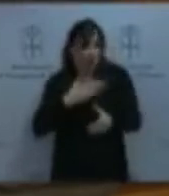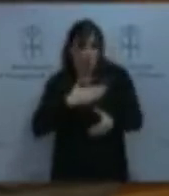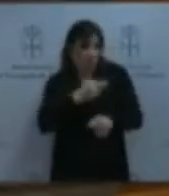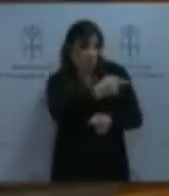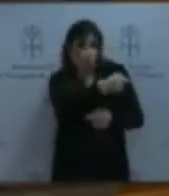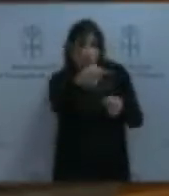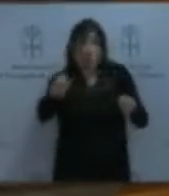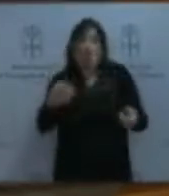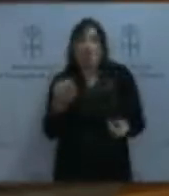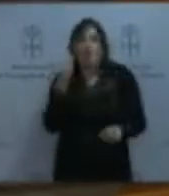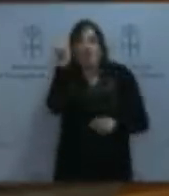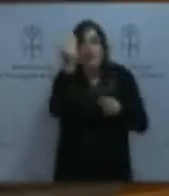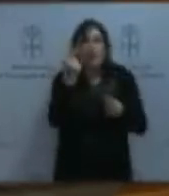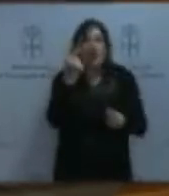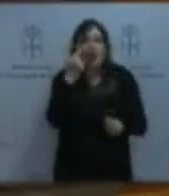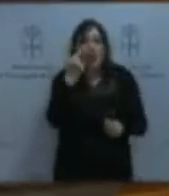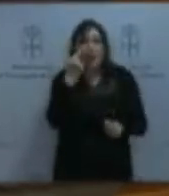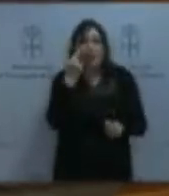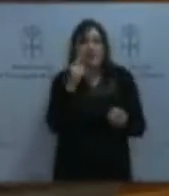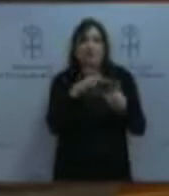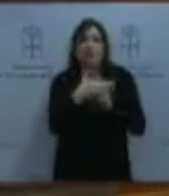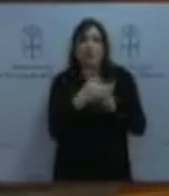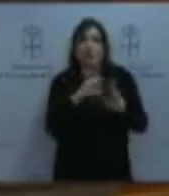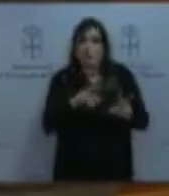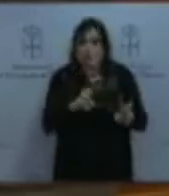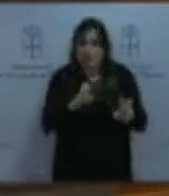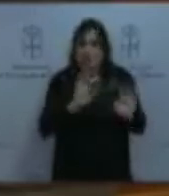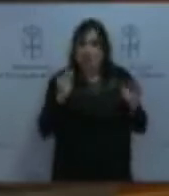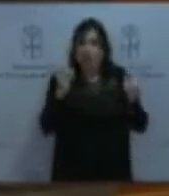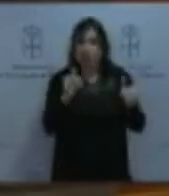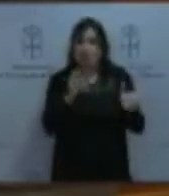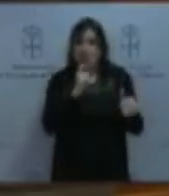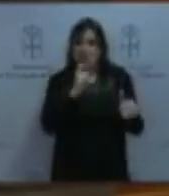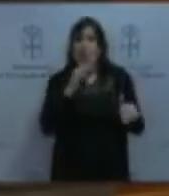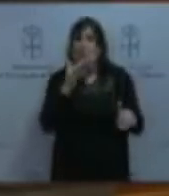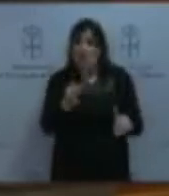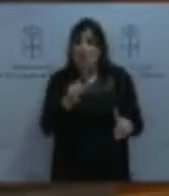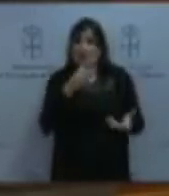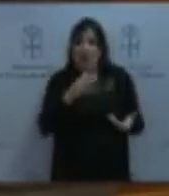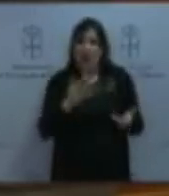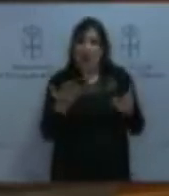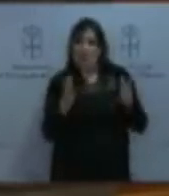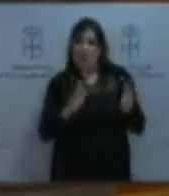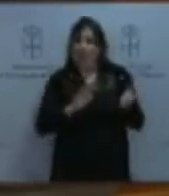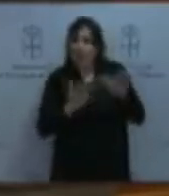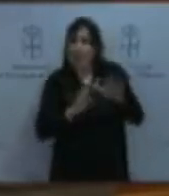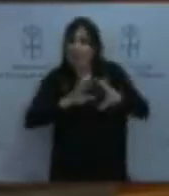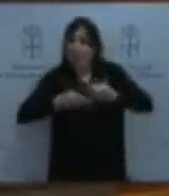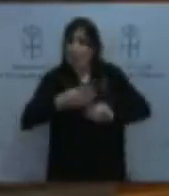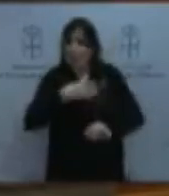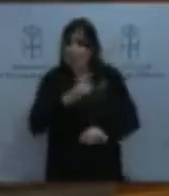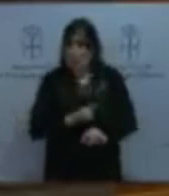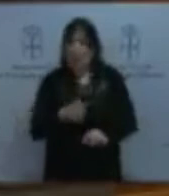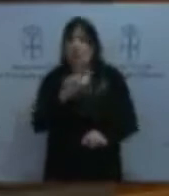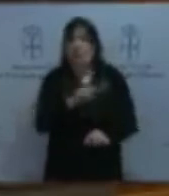nuevo escenario y si son capaces de caminar con ese tiempo de cambio. Se abren nuevas oportunidades en la quiebra territorial, que no solamente afecta